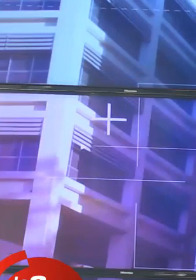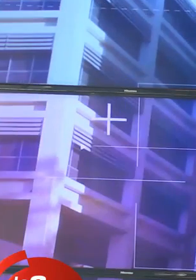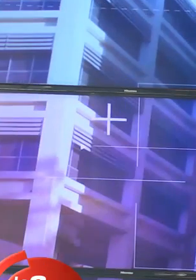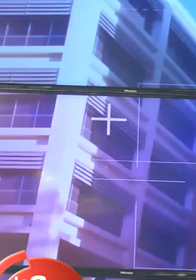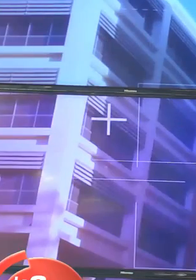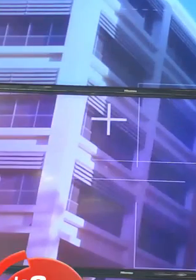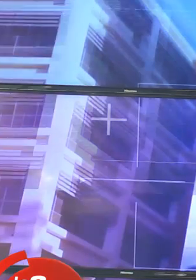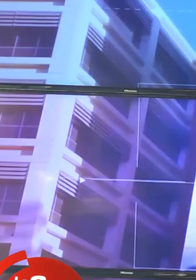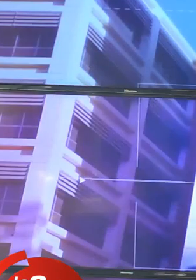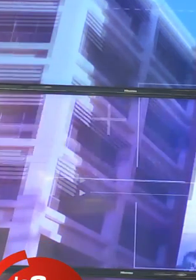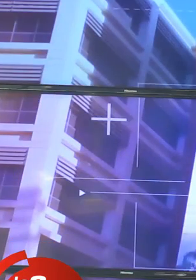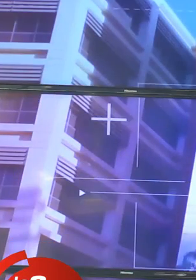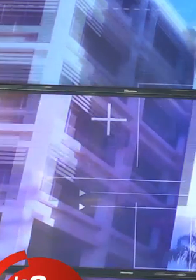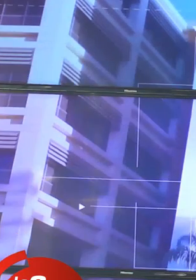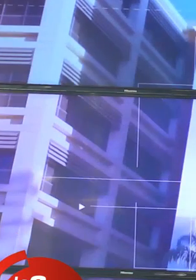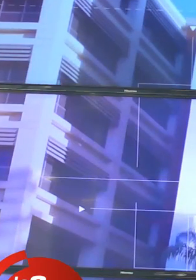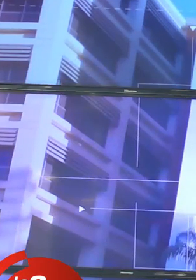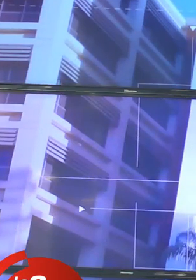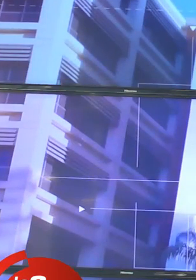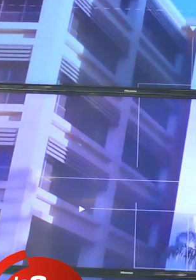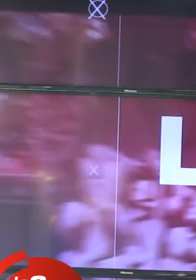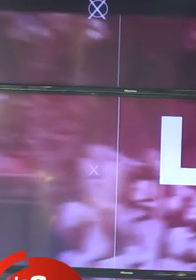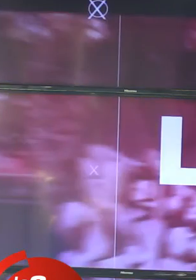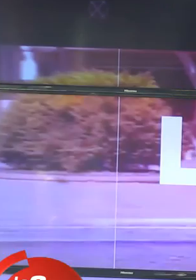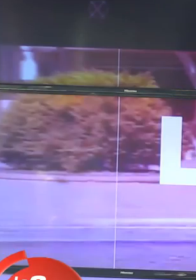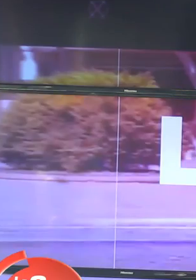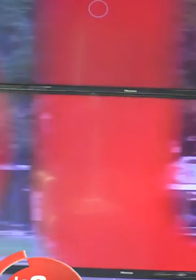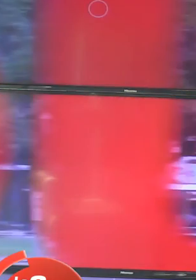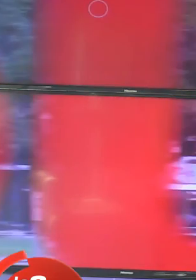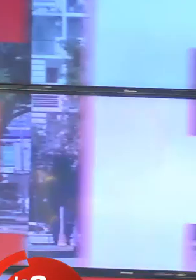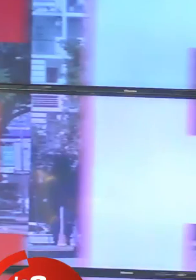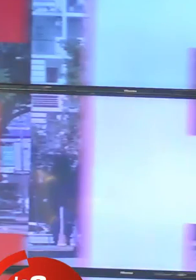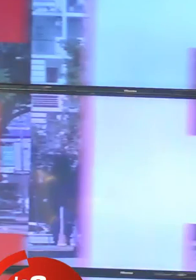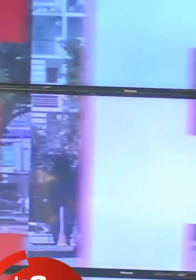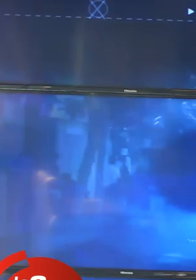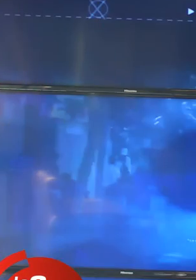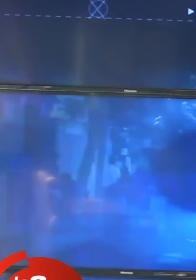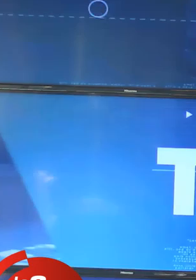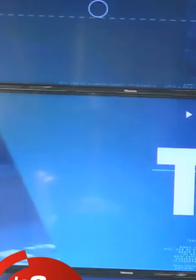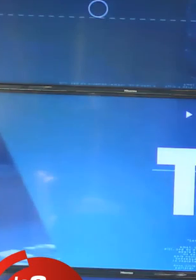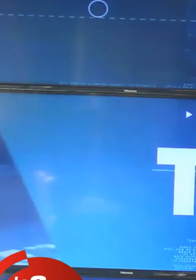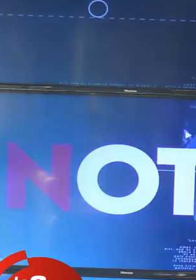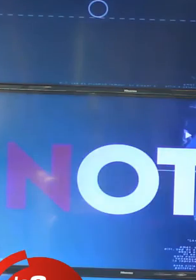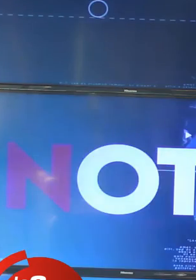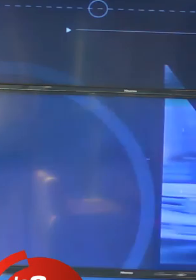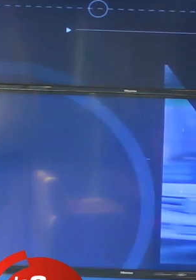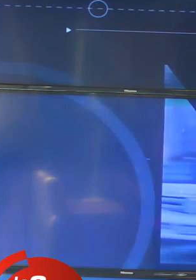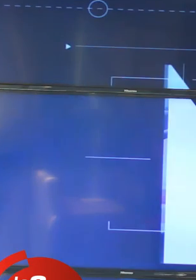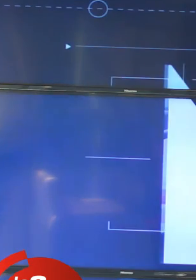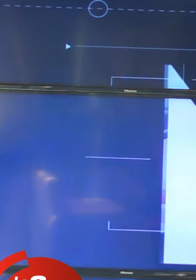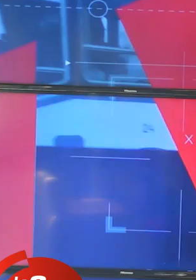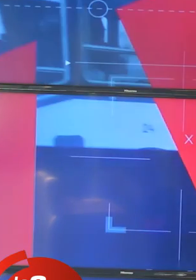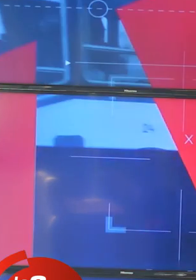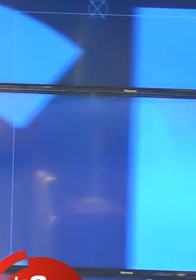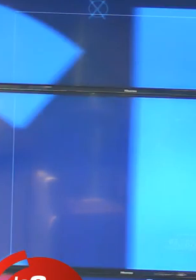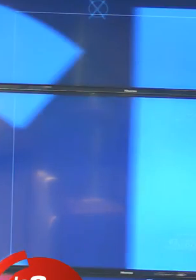Y Ana Paula Ansorda, saludan, buenos días. Hola, muy buenos días para ustedes y para la audiencia. Es un momento muy